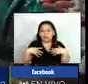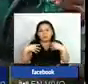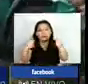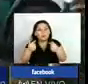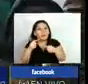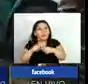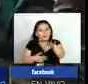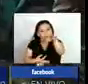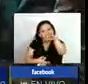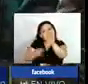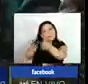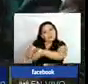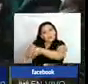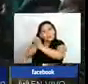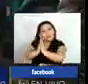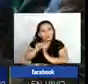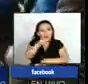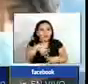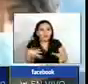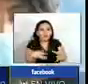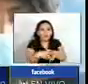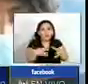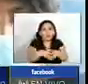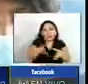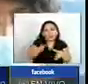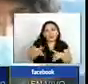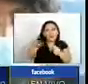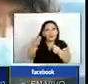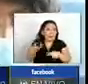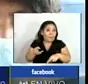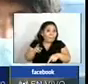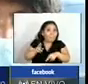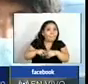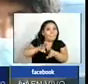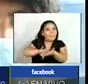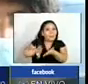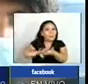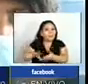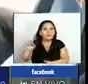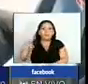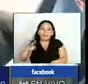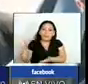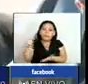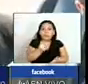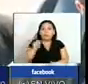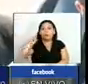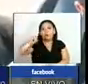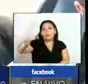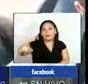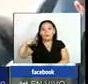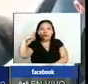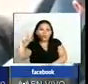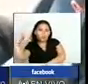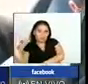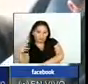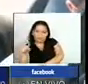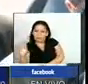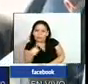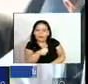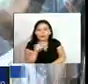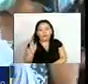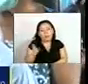nueva solicitud, este sector pretende que se aumente el pago del subsidio, 1.200 por autobuses y 600 por